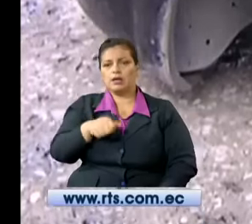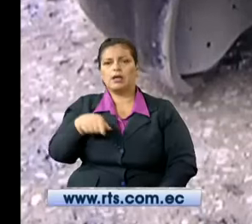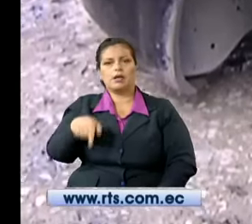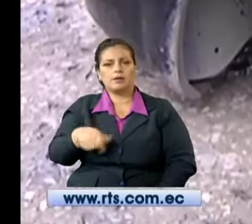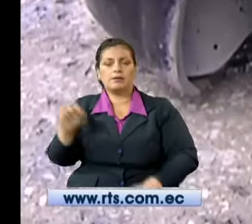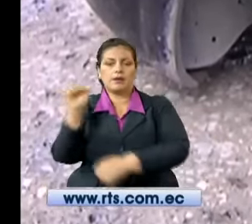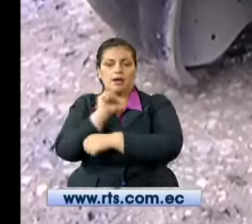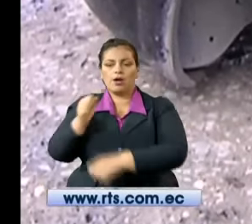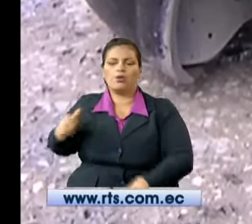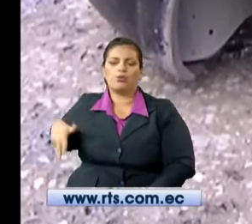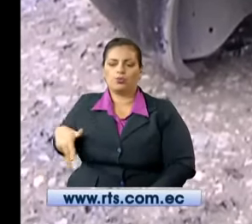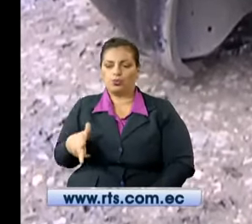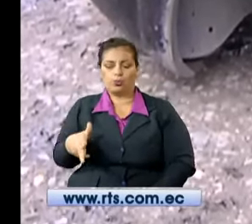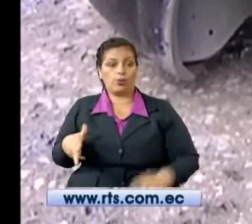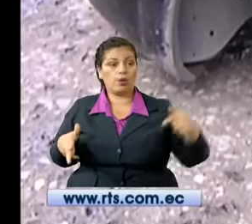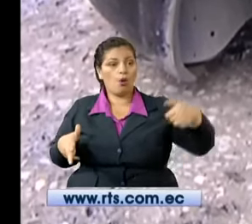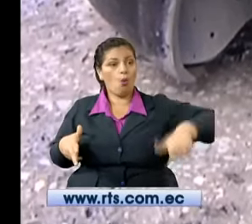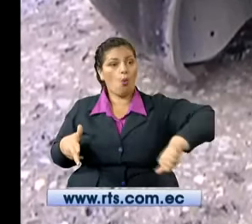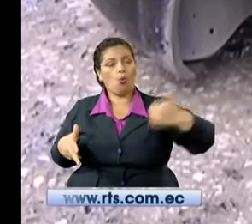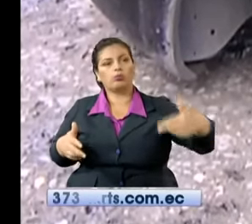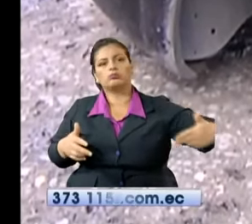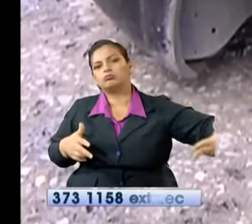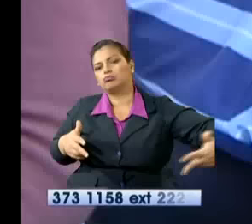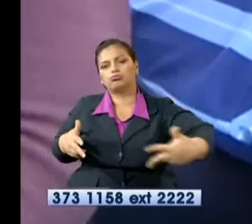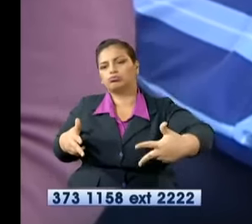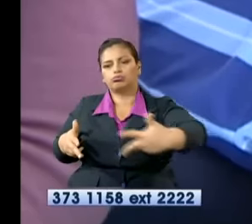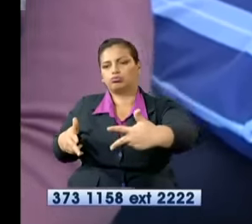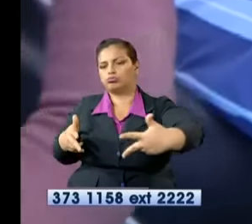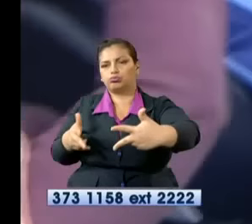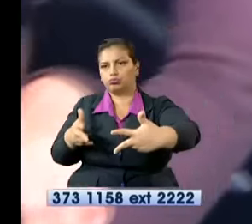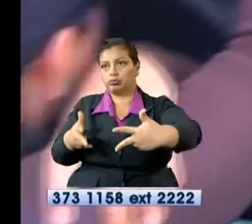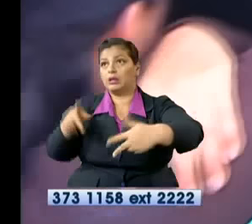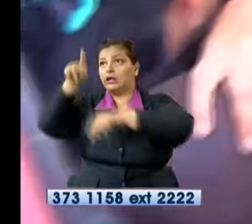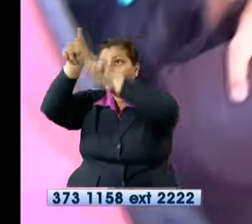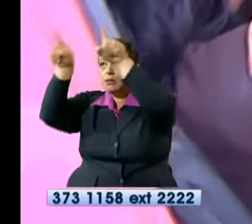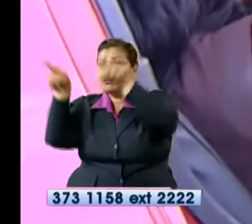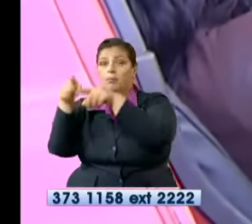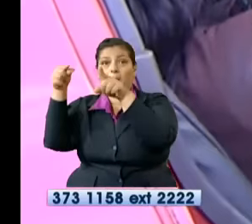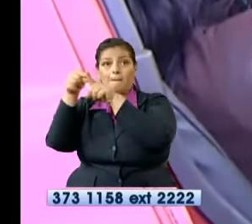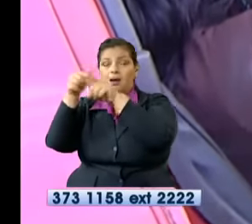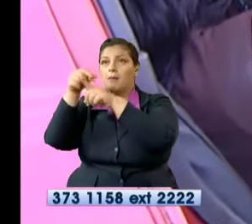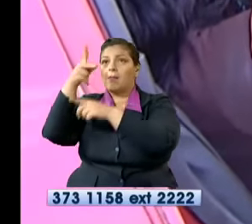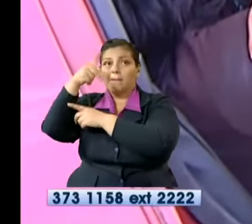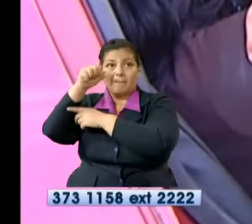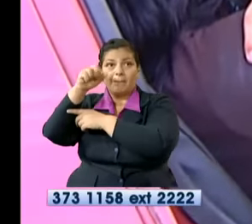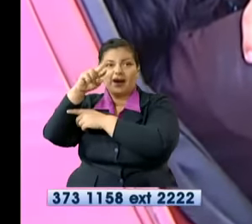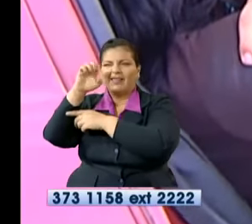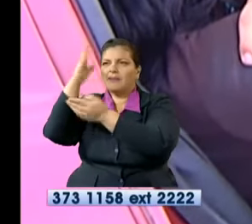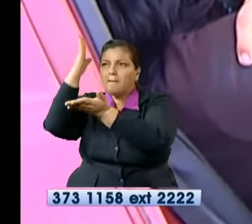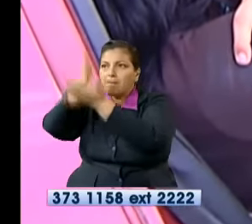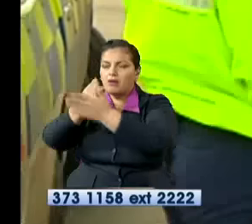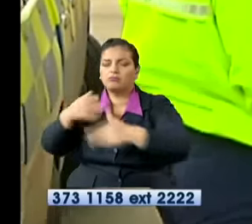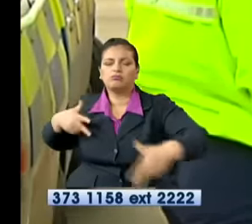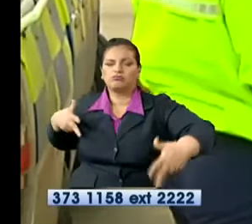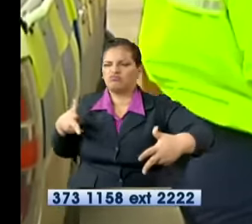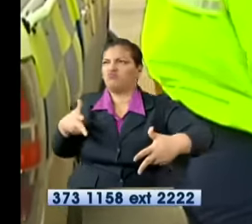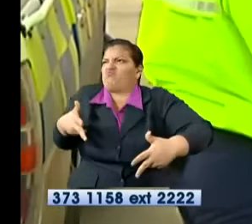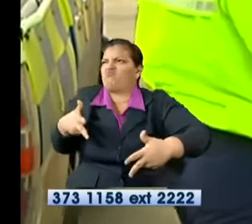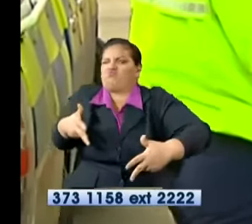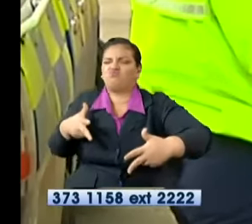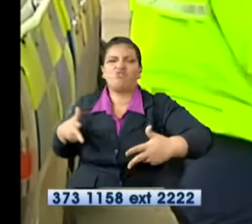choque indicaron que uno de los conductores iba a exceso de velocidad y respetó el disco pare y colisionó contra